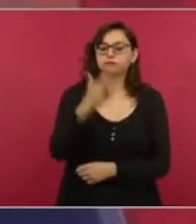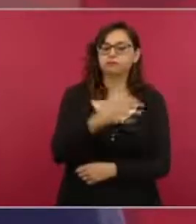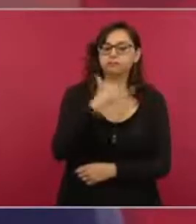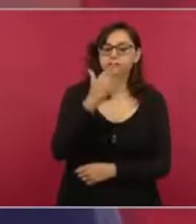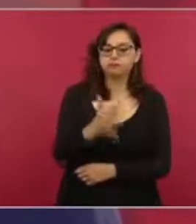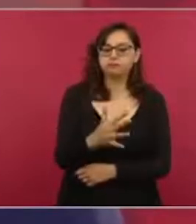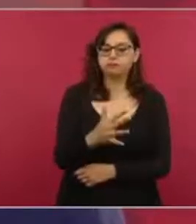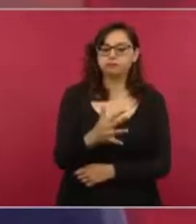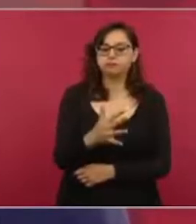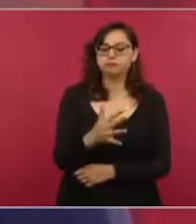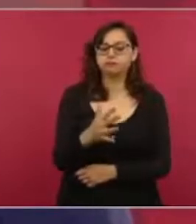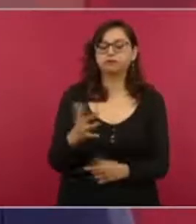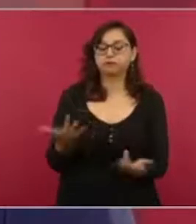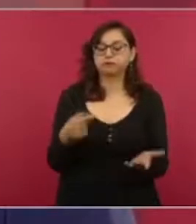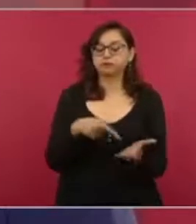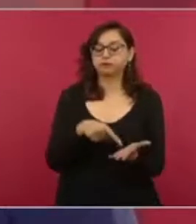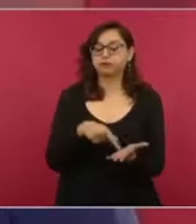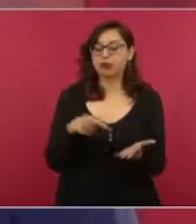Que esa reforma